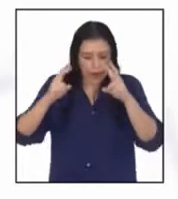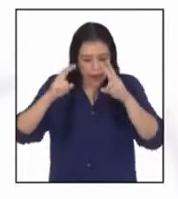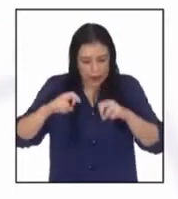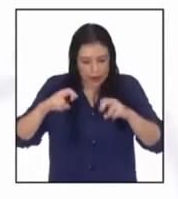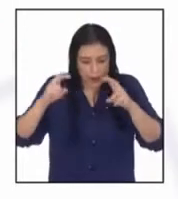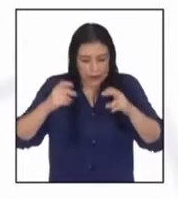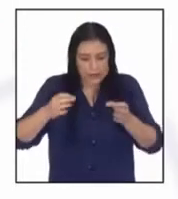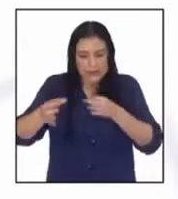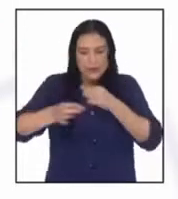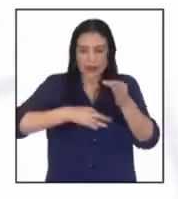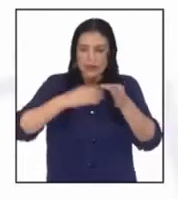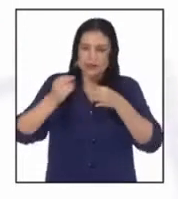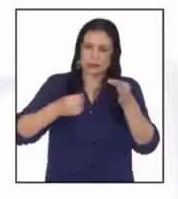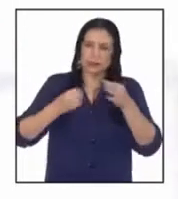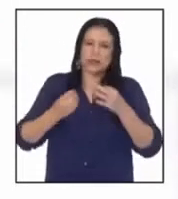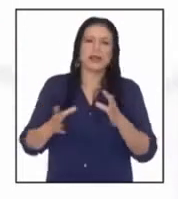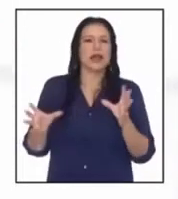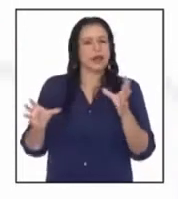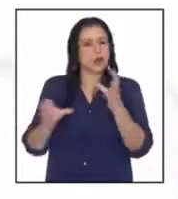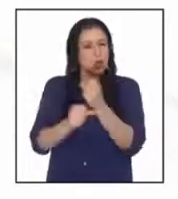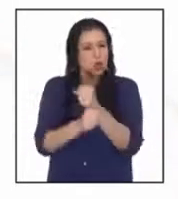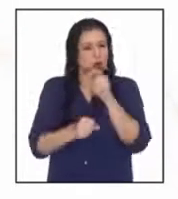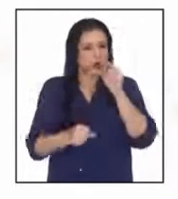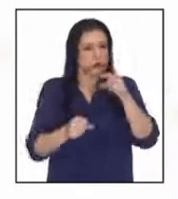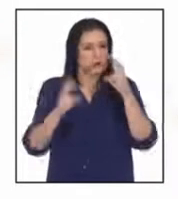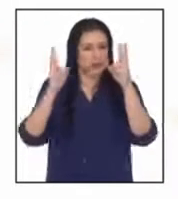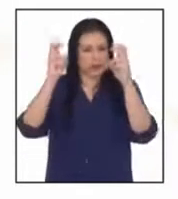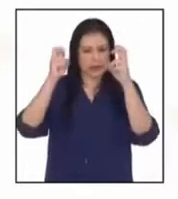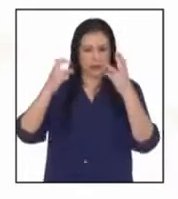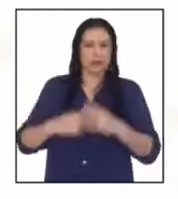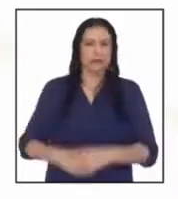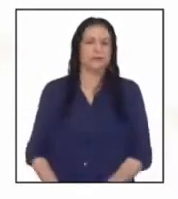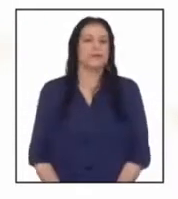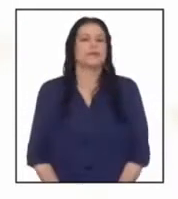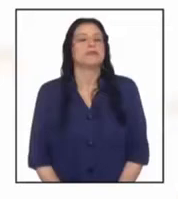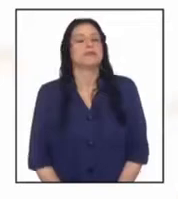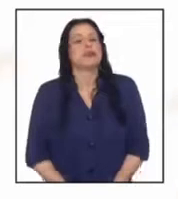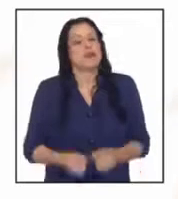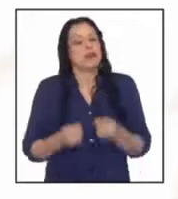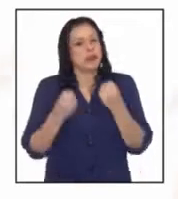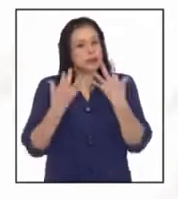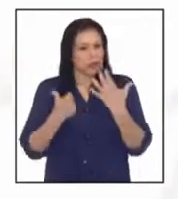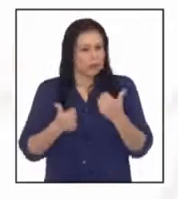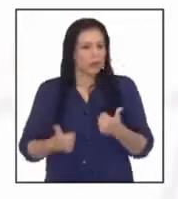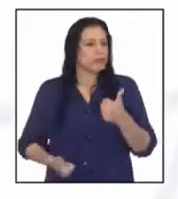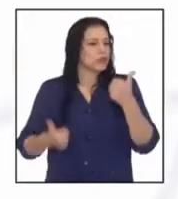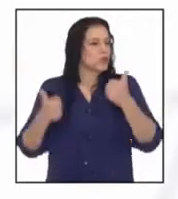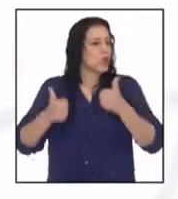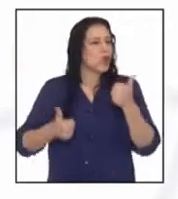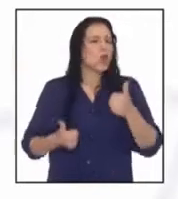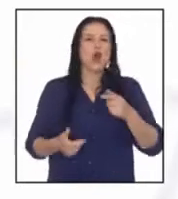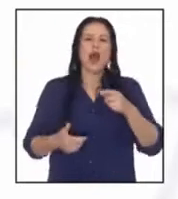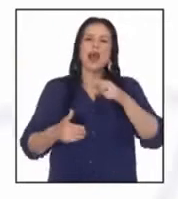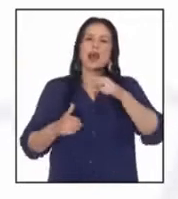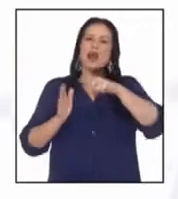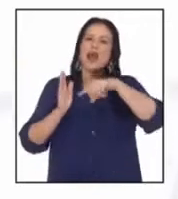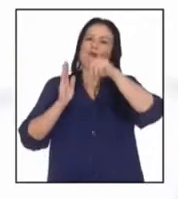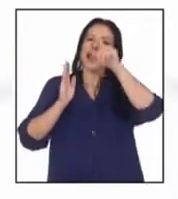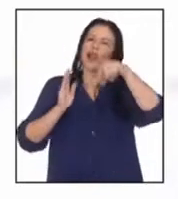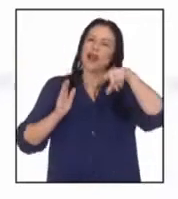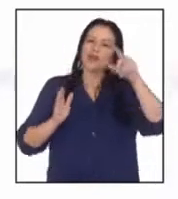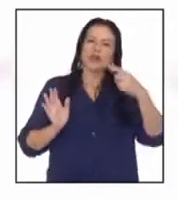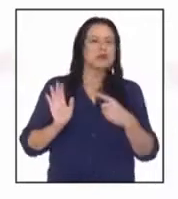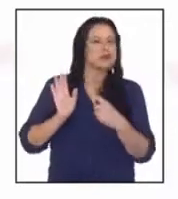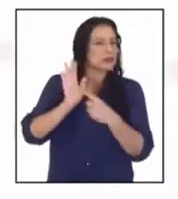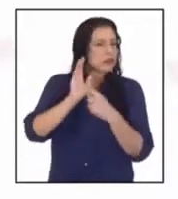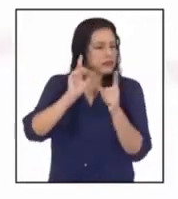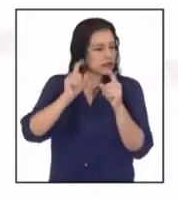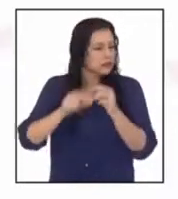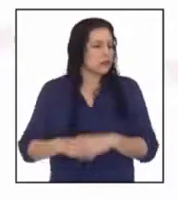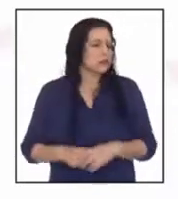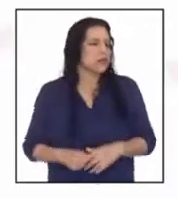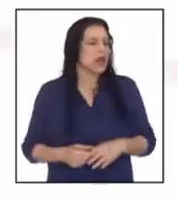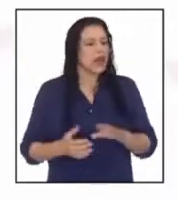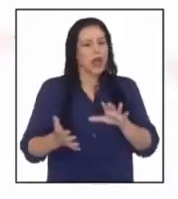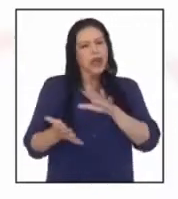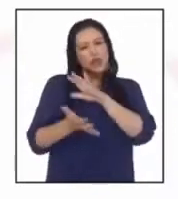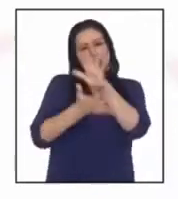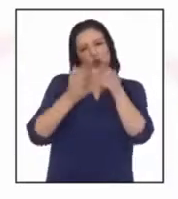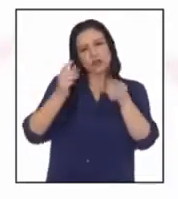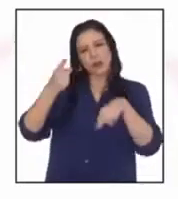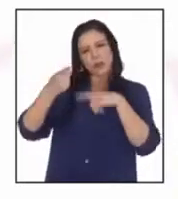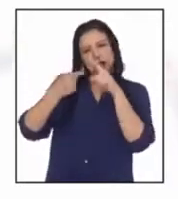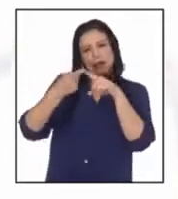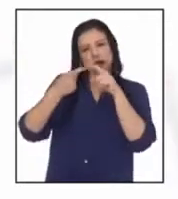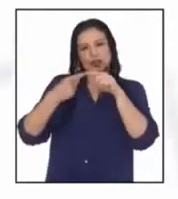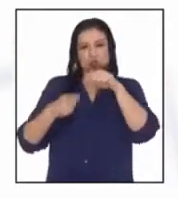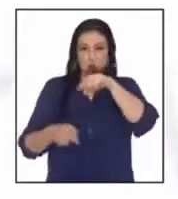analiza, interpreta y da conclusiones al respecto. Bien, ¿qué clase de gráfico estadístico se muestra? Es una combinación entre